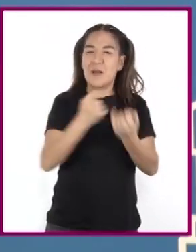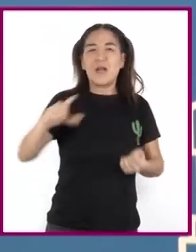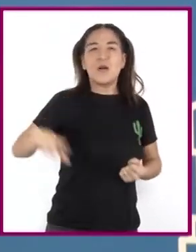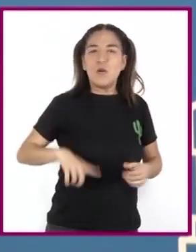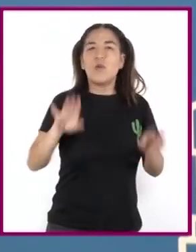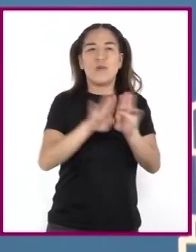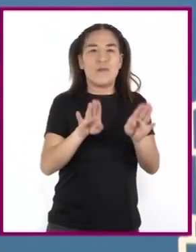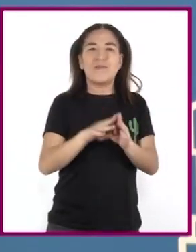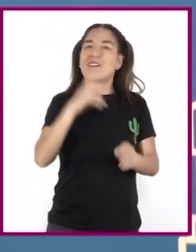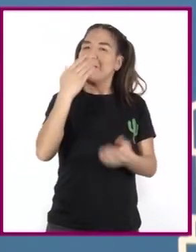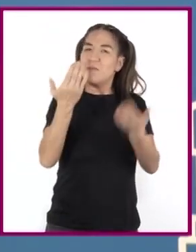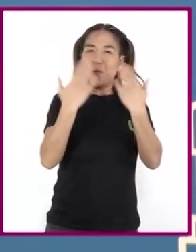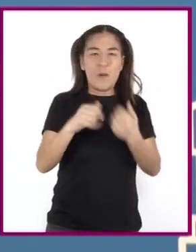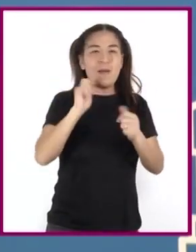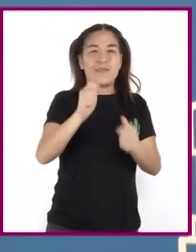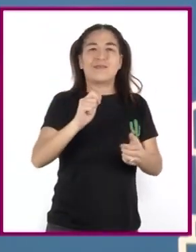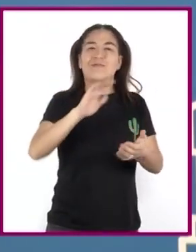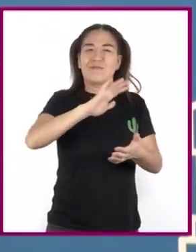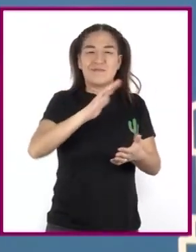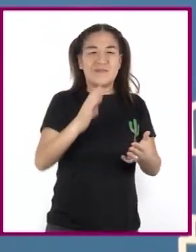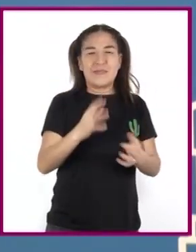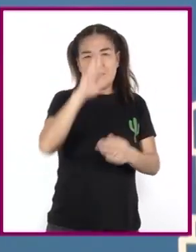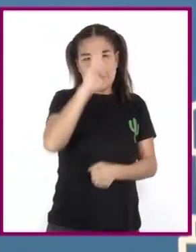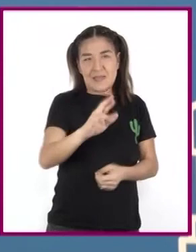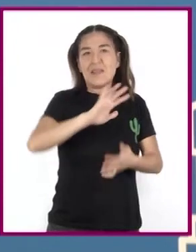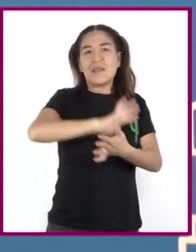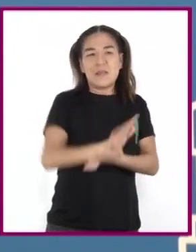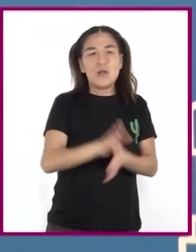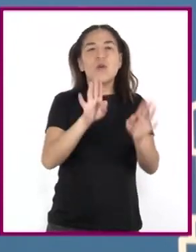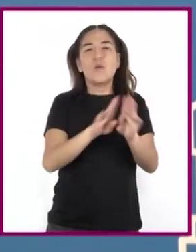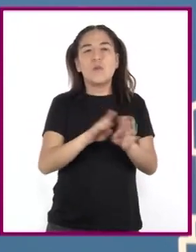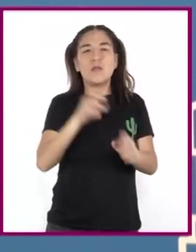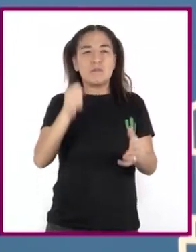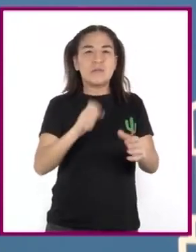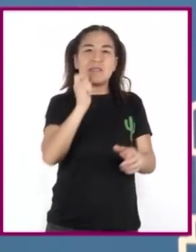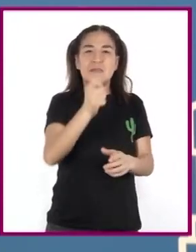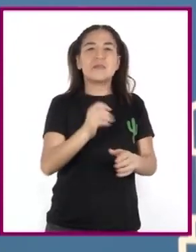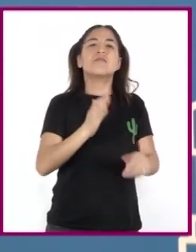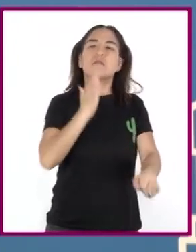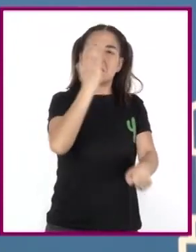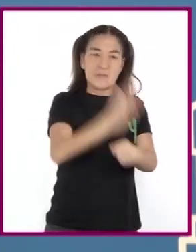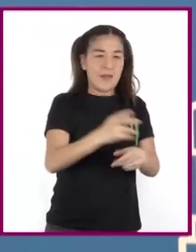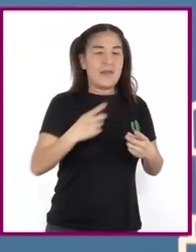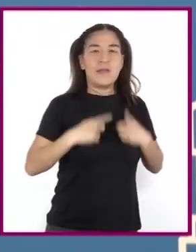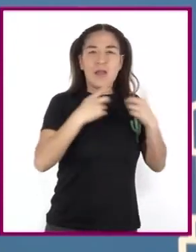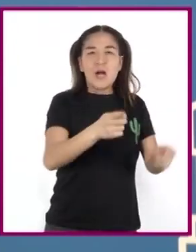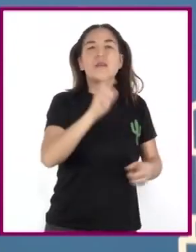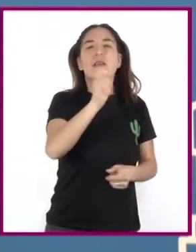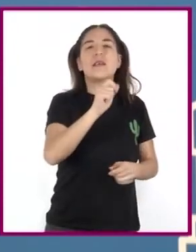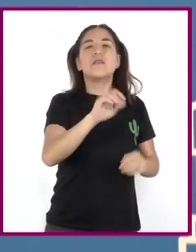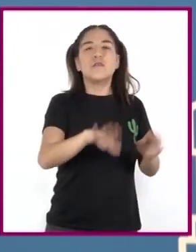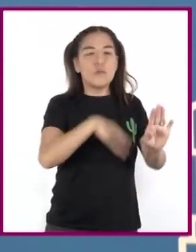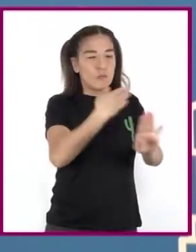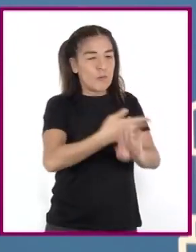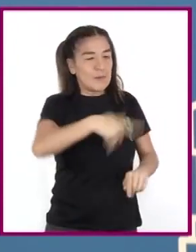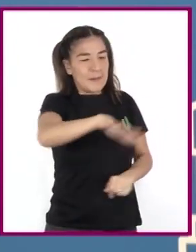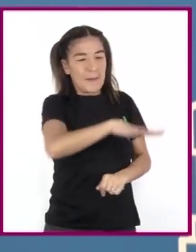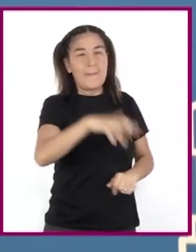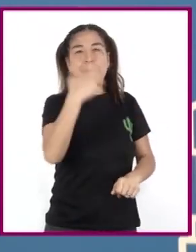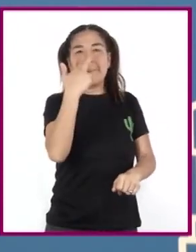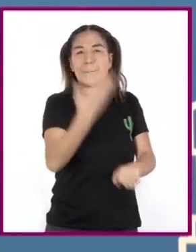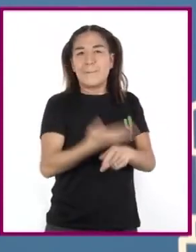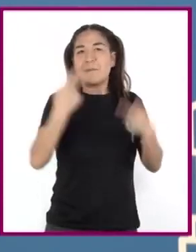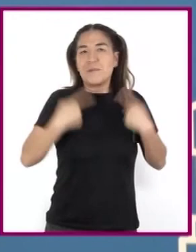que se cumplan las resoluciones de los propios consejos e imponer sanciones contra los responsables de